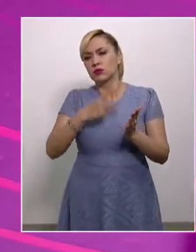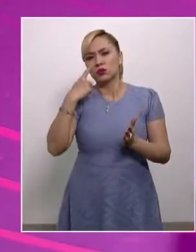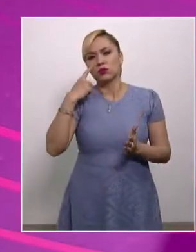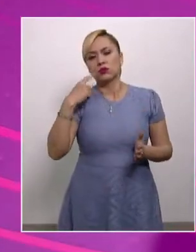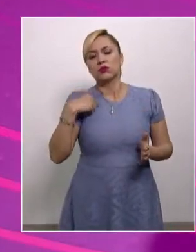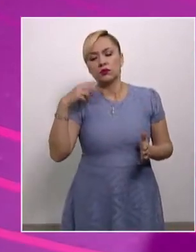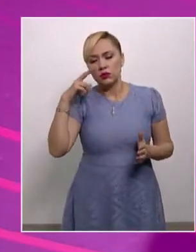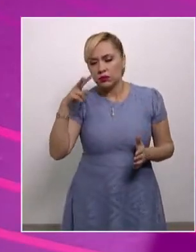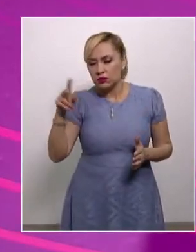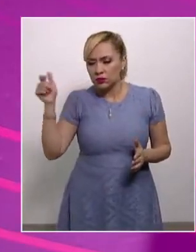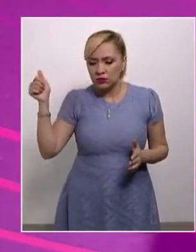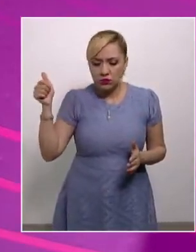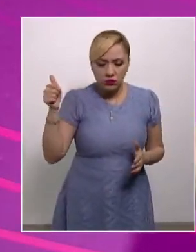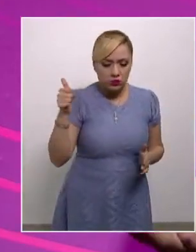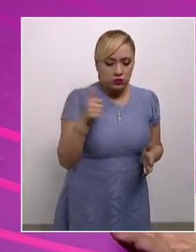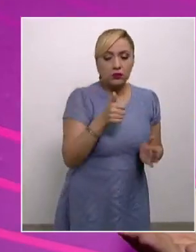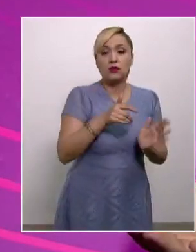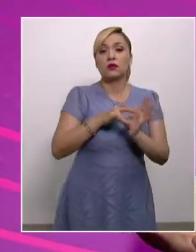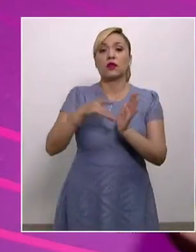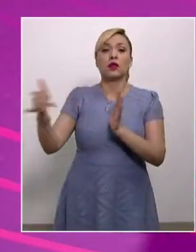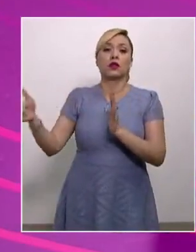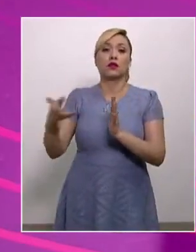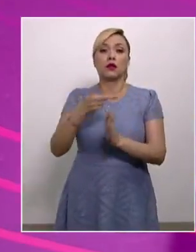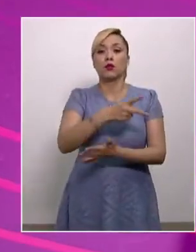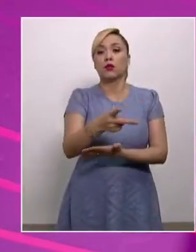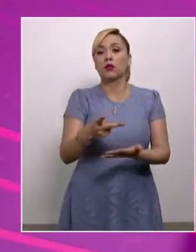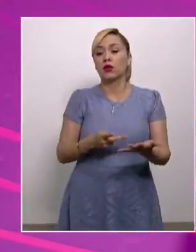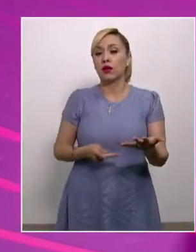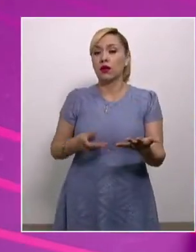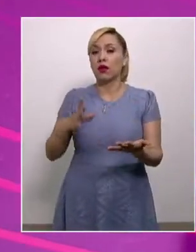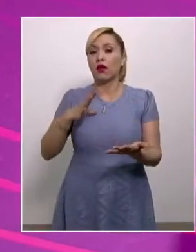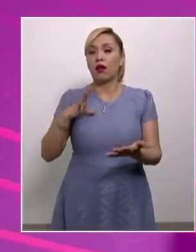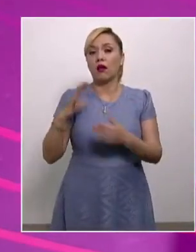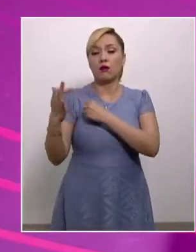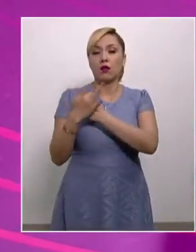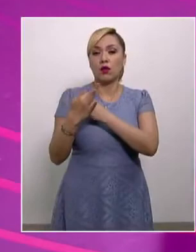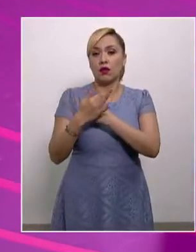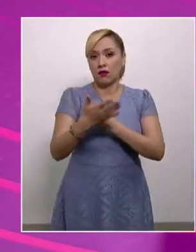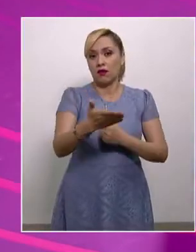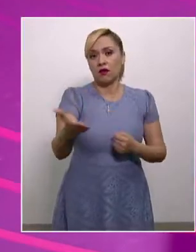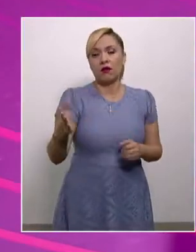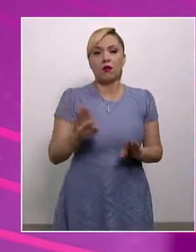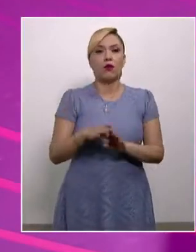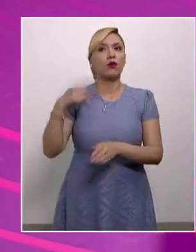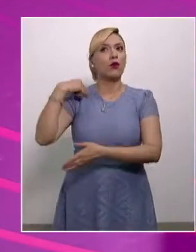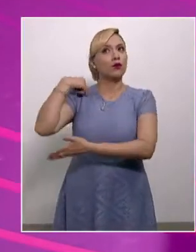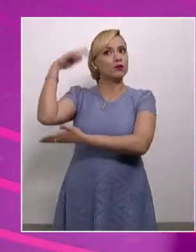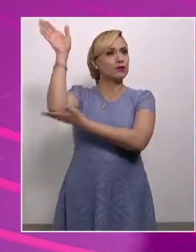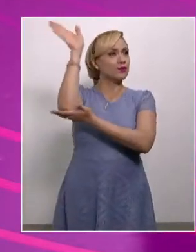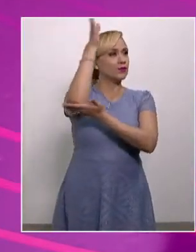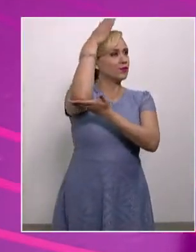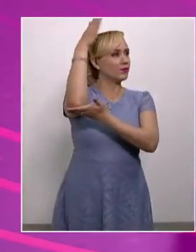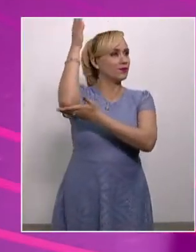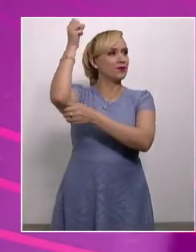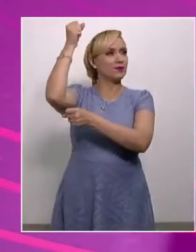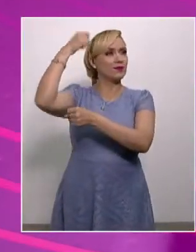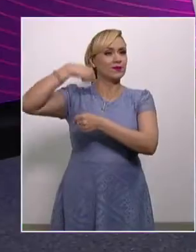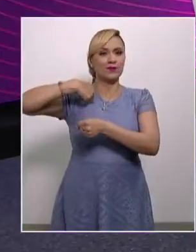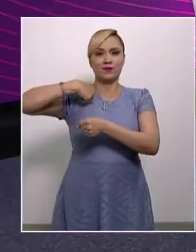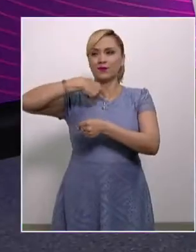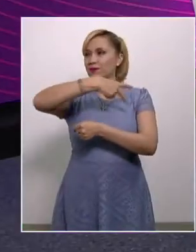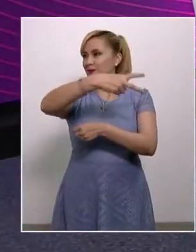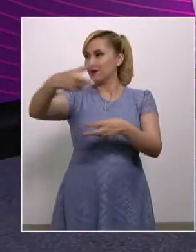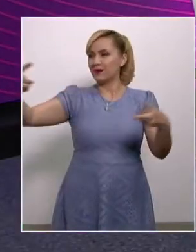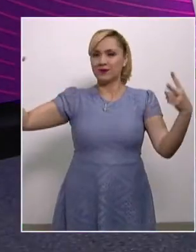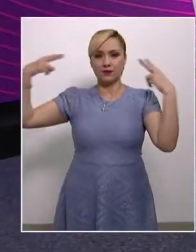Ciudad de México lo hacemos gracias a ustedes, a los programas de protección que ustedes tienen. Es decir, no es ponernos la banderita de, yo hago y los demás me ven, ¿no?